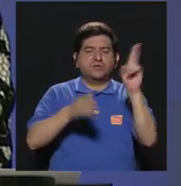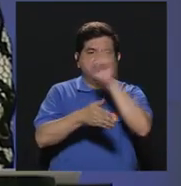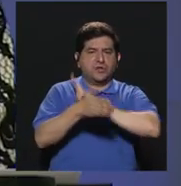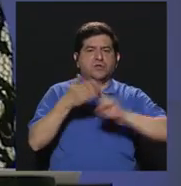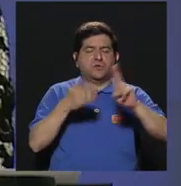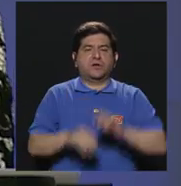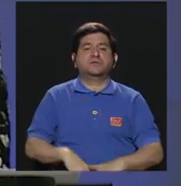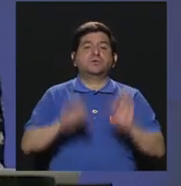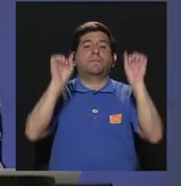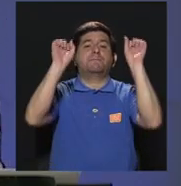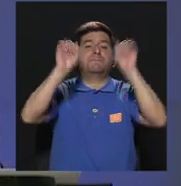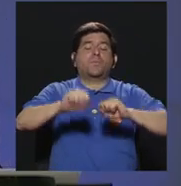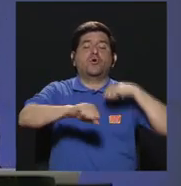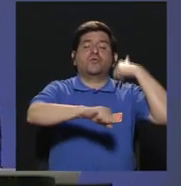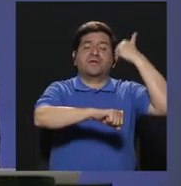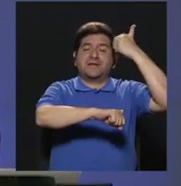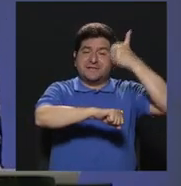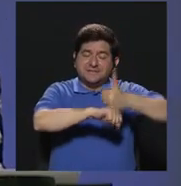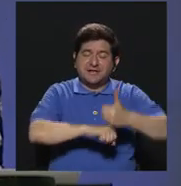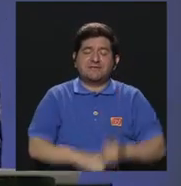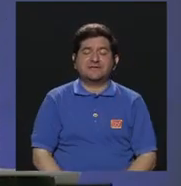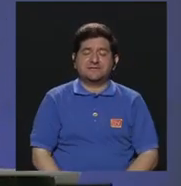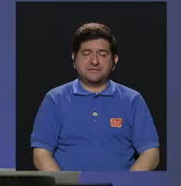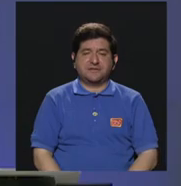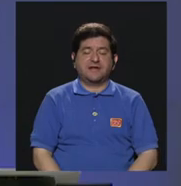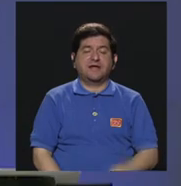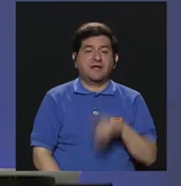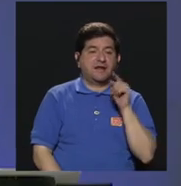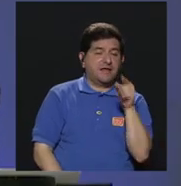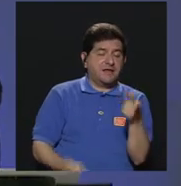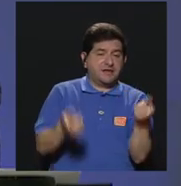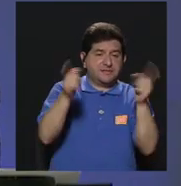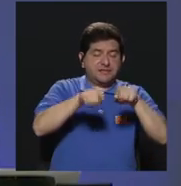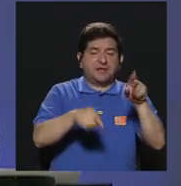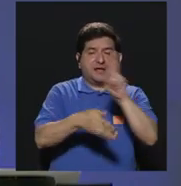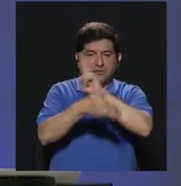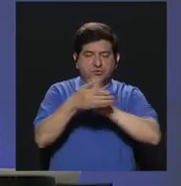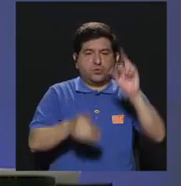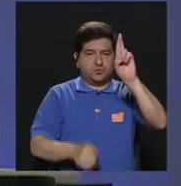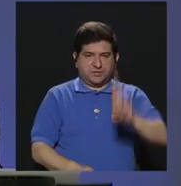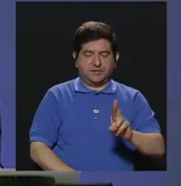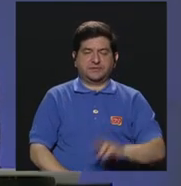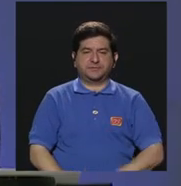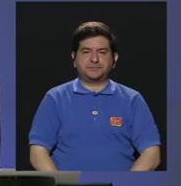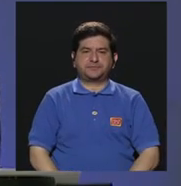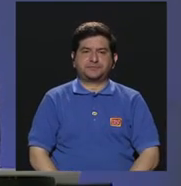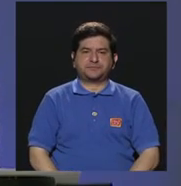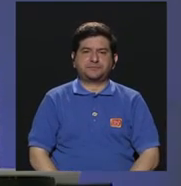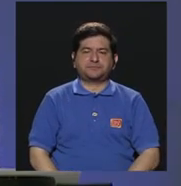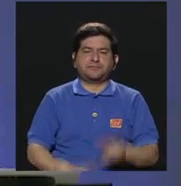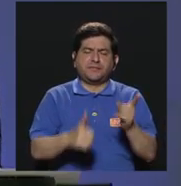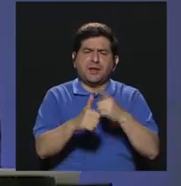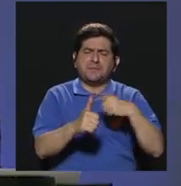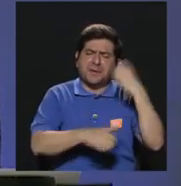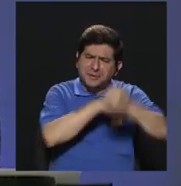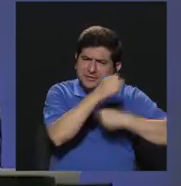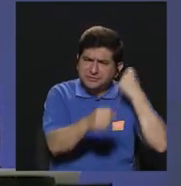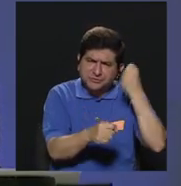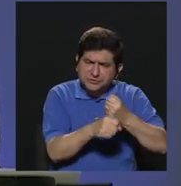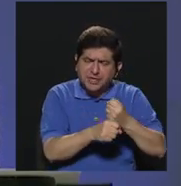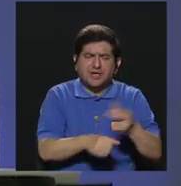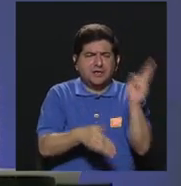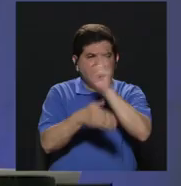superior que se logró institucionalizar en la figura de la Universidad de Costa Rica. En sus primeros años,